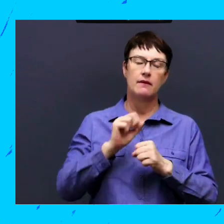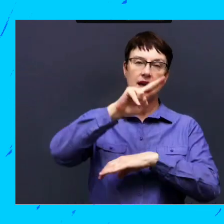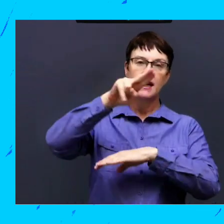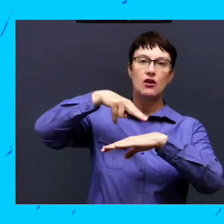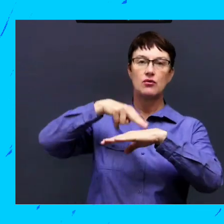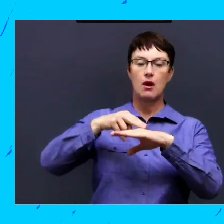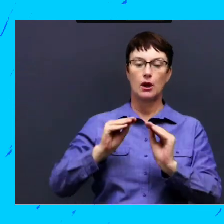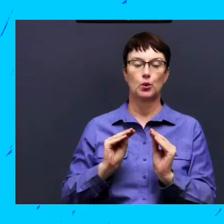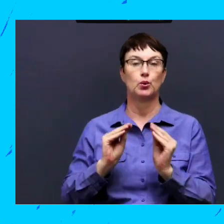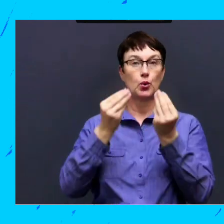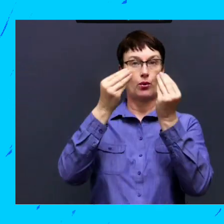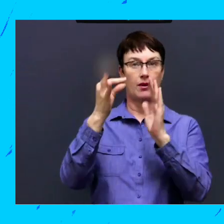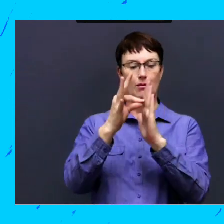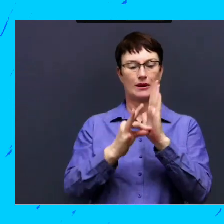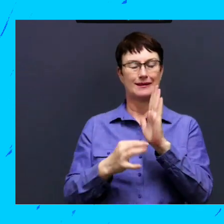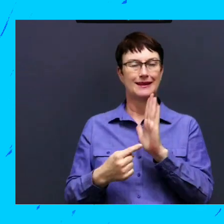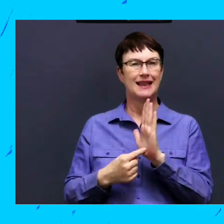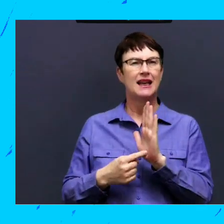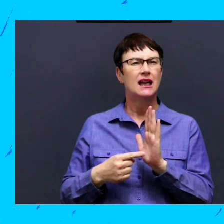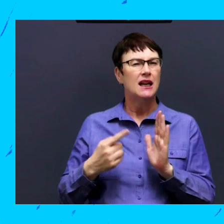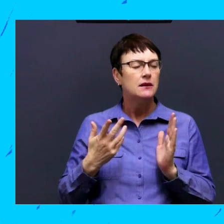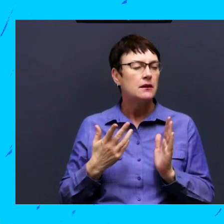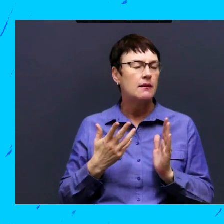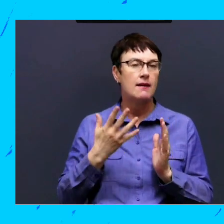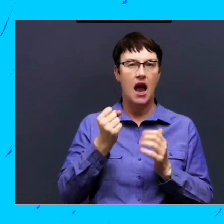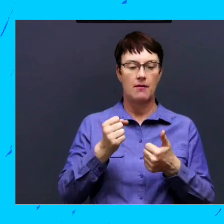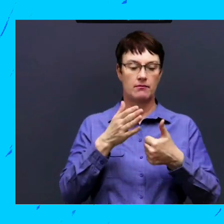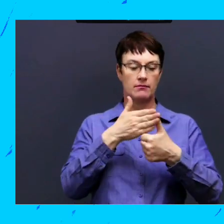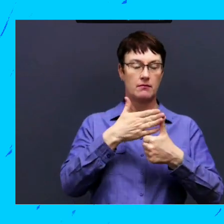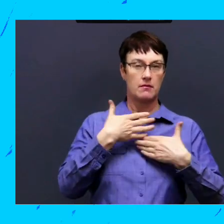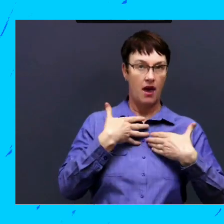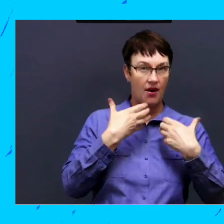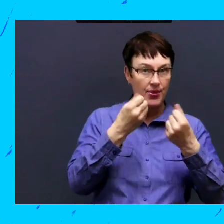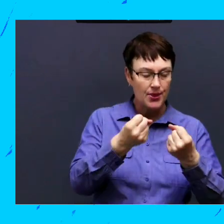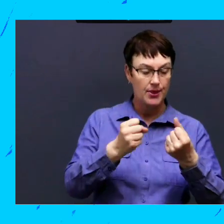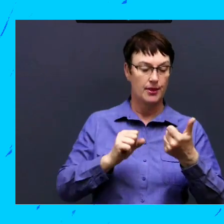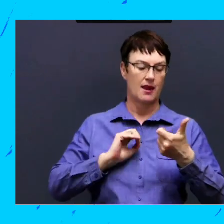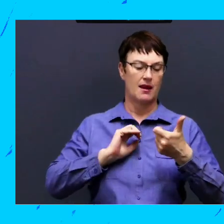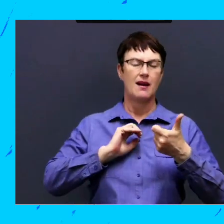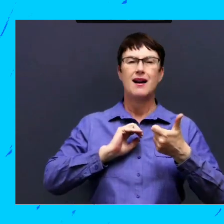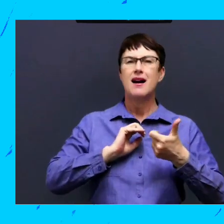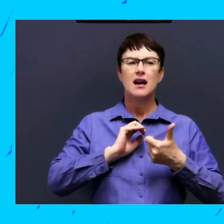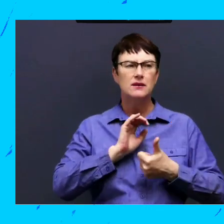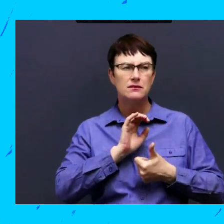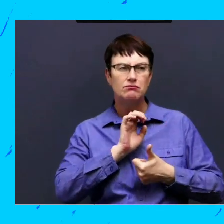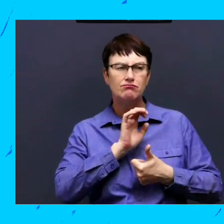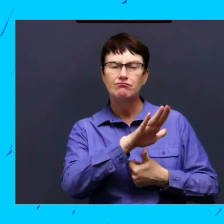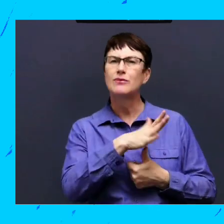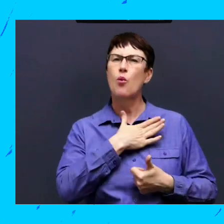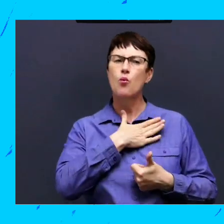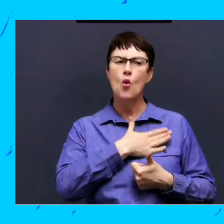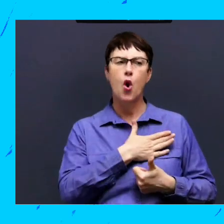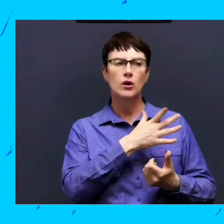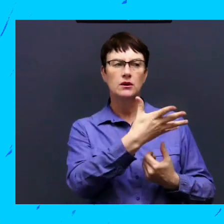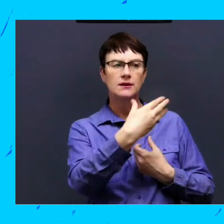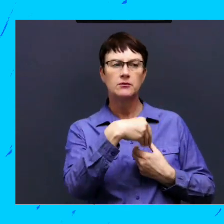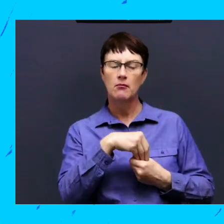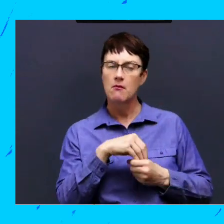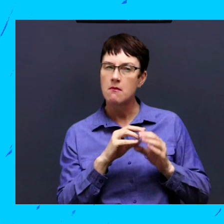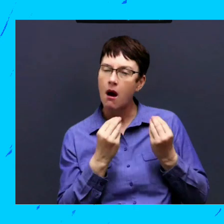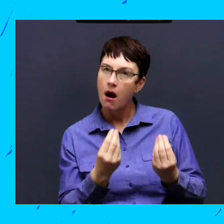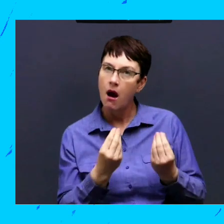India. ¿Cuáles son los cambios que los jóvenes quieren en algunas secciones, en la salud y el bienestar, y cómo sus voces deben